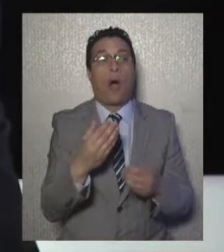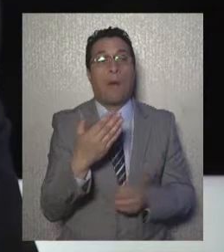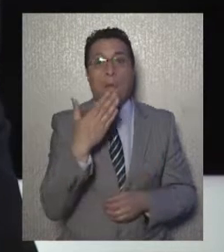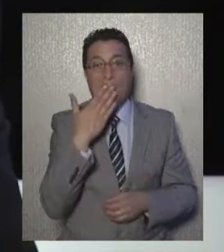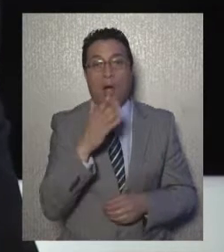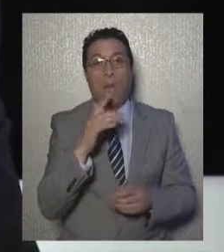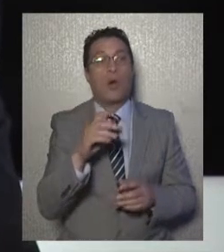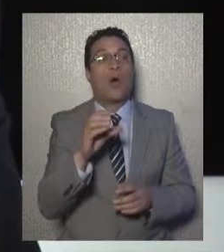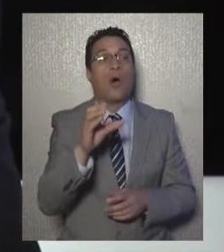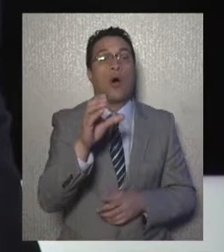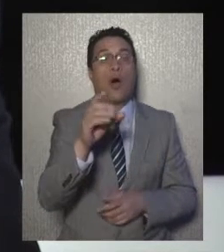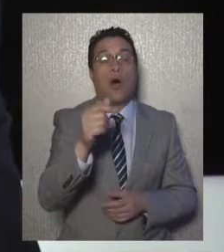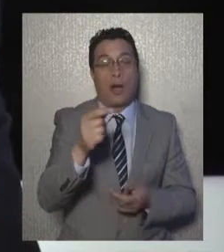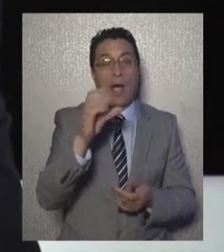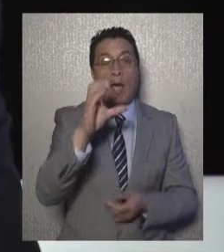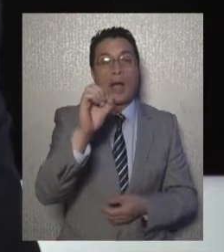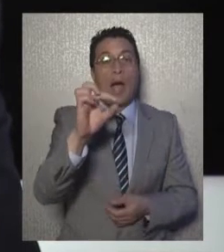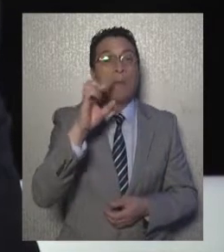humano.